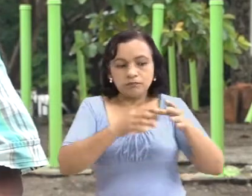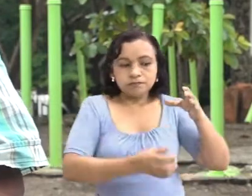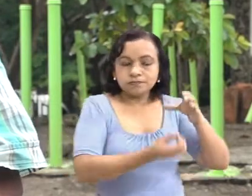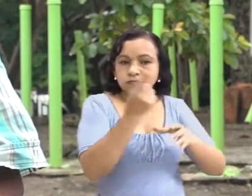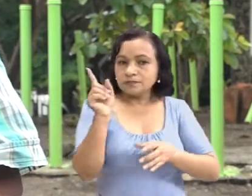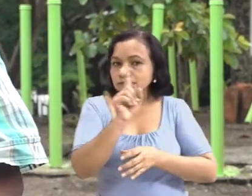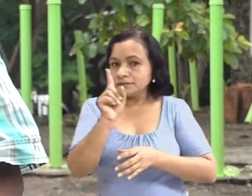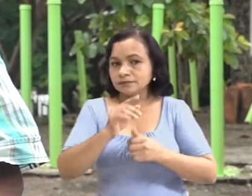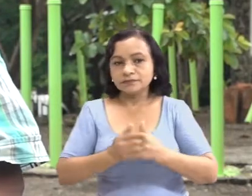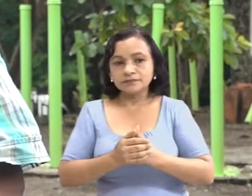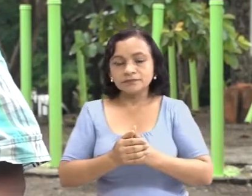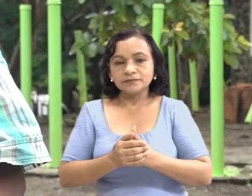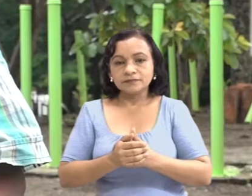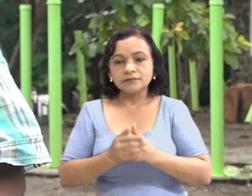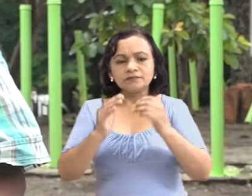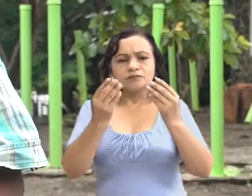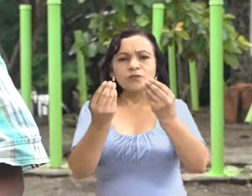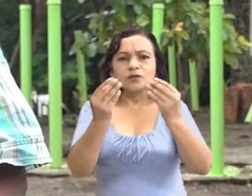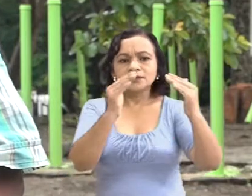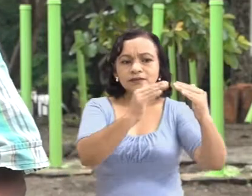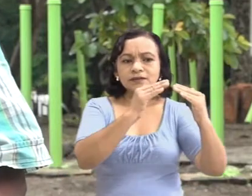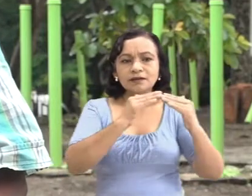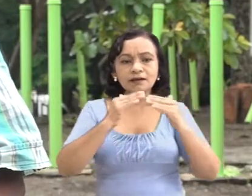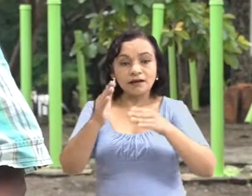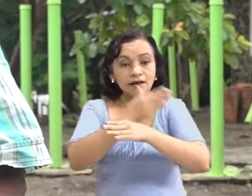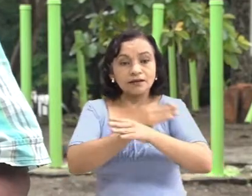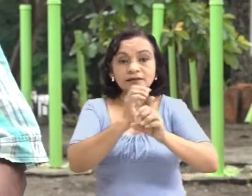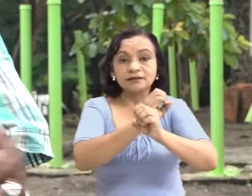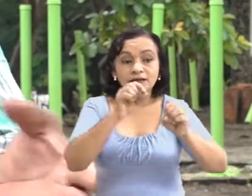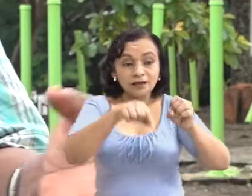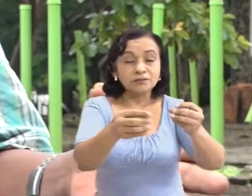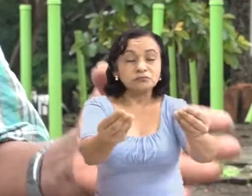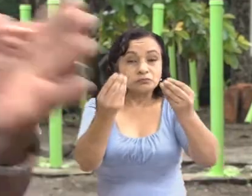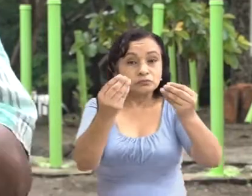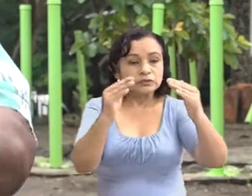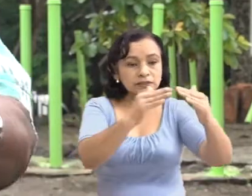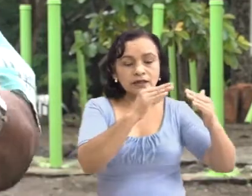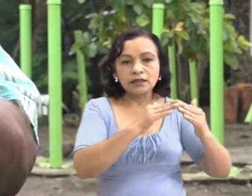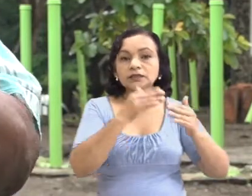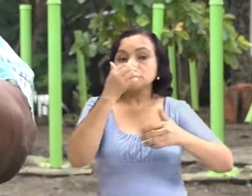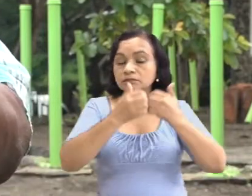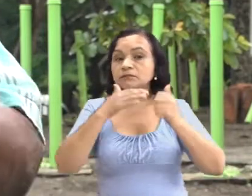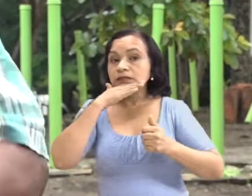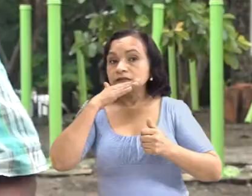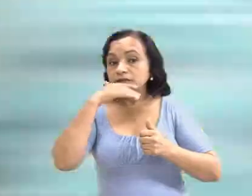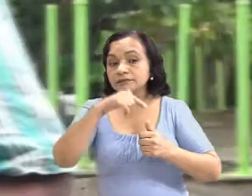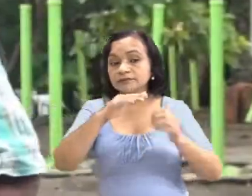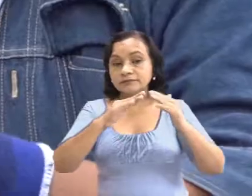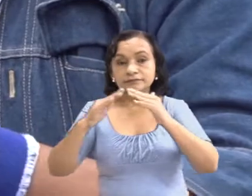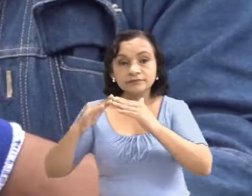cerro. Porque ahora hay muchas viviendas que no habían antes. Entonces ahora sería más golpe, un golpe más